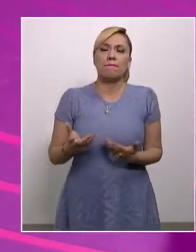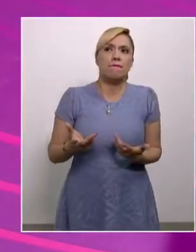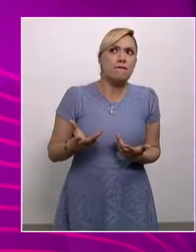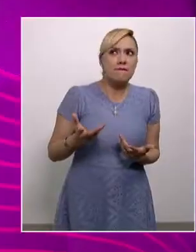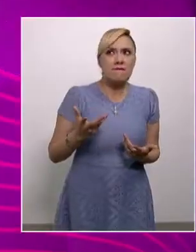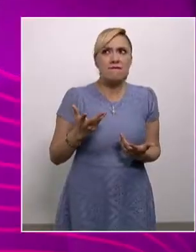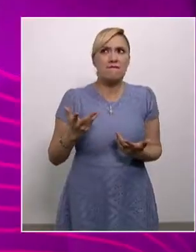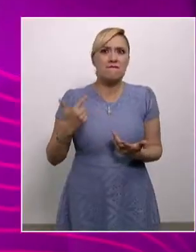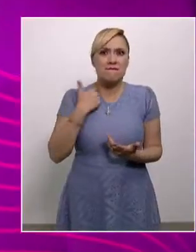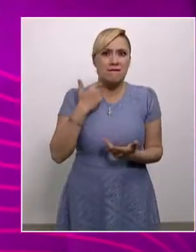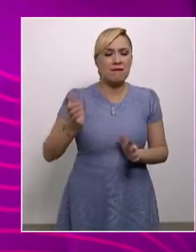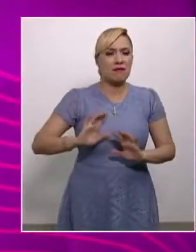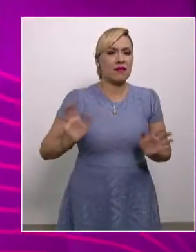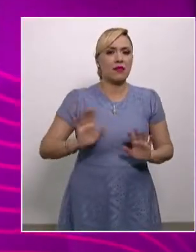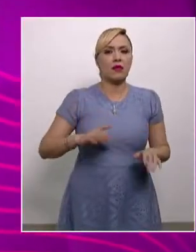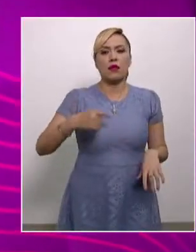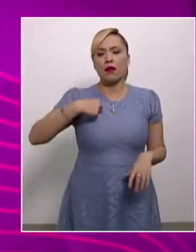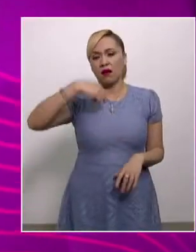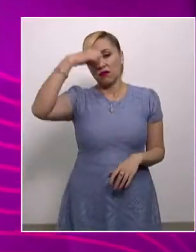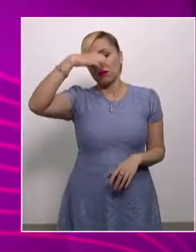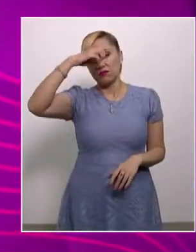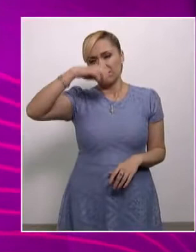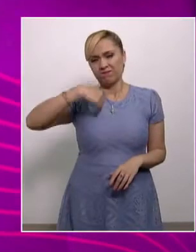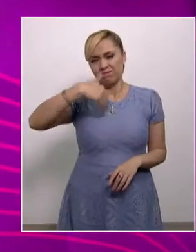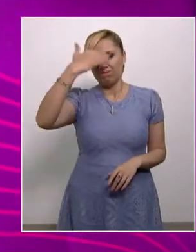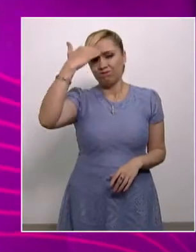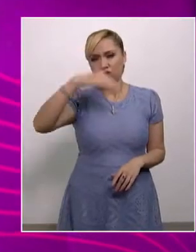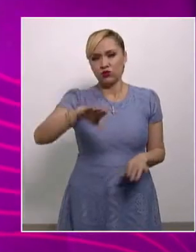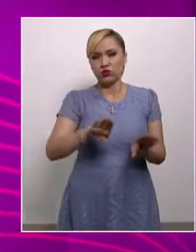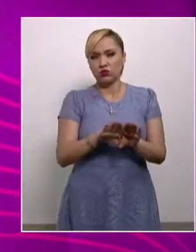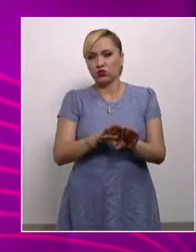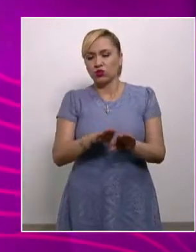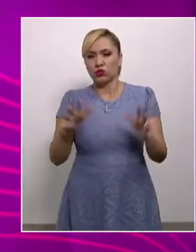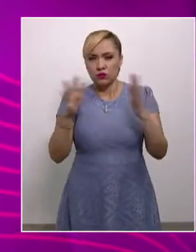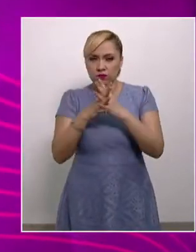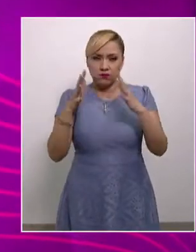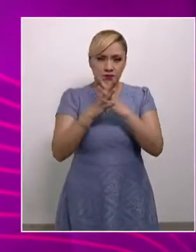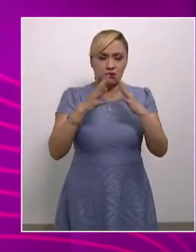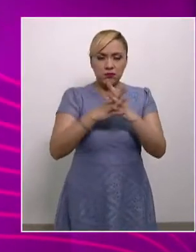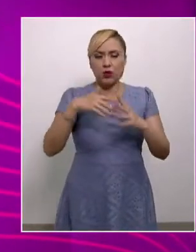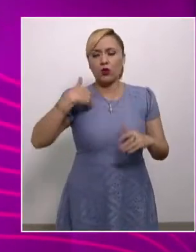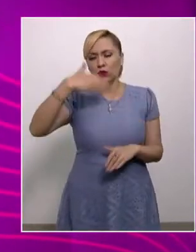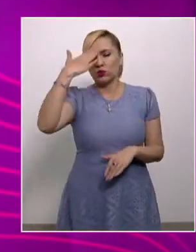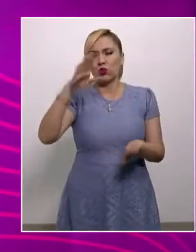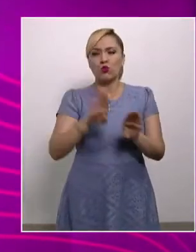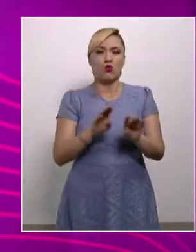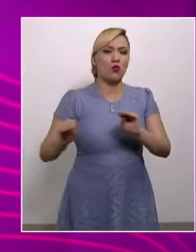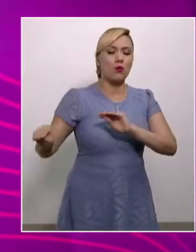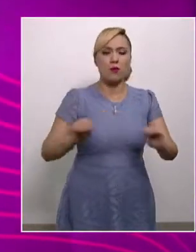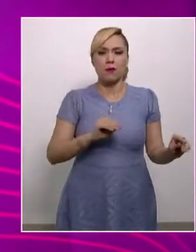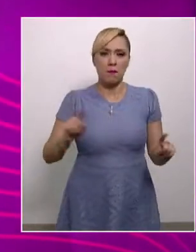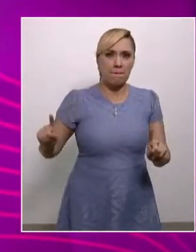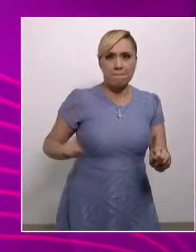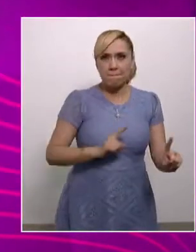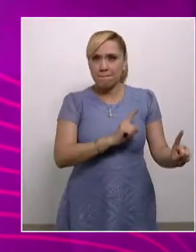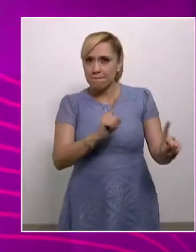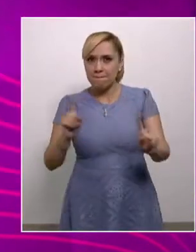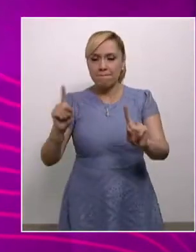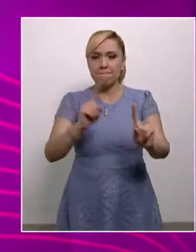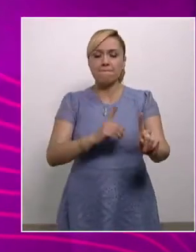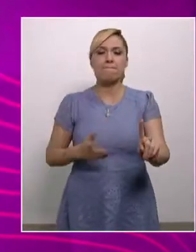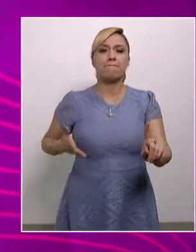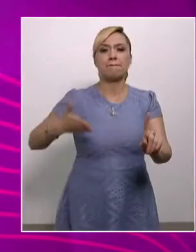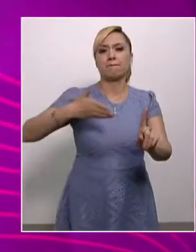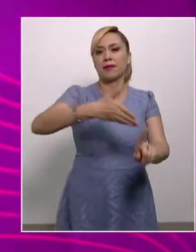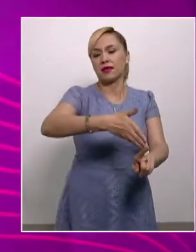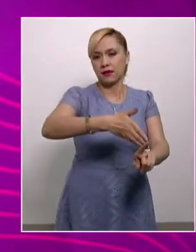muy complicadas. Pues nosotros, con la experiencia que tenemos de tener equipos trabajando en países donde hay guerra, pues nosotros pues con esos mismos criterios, es literalmente